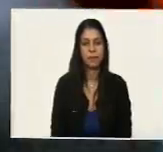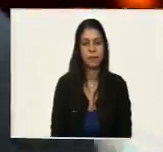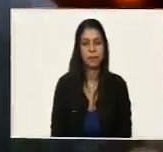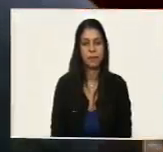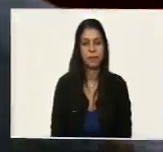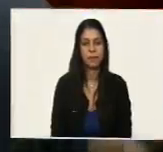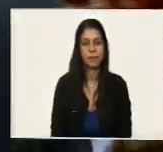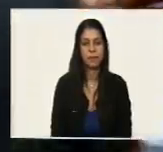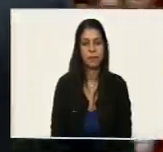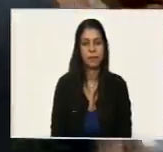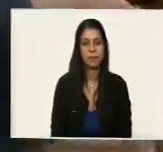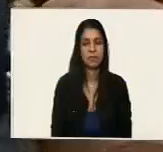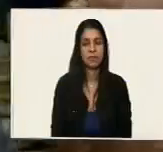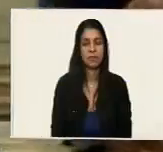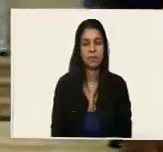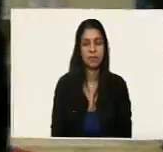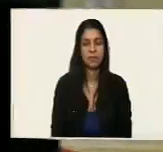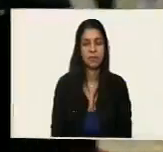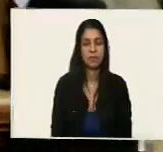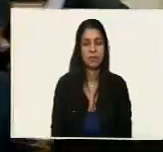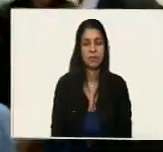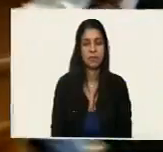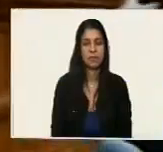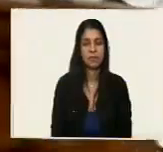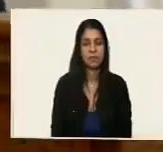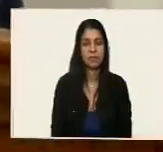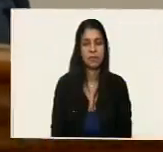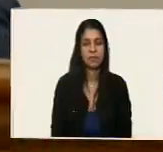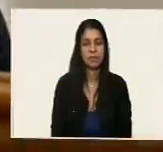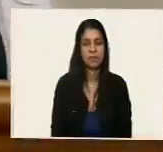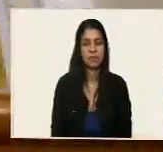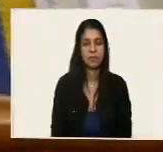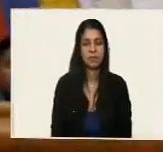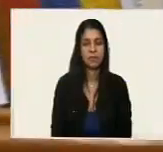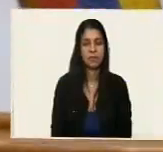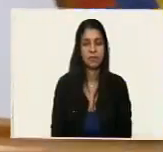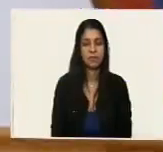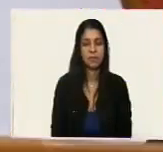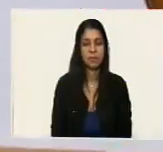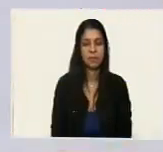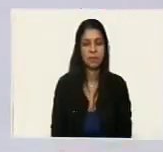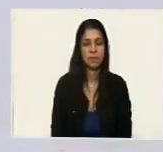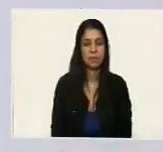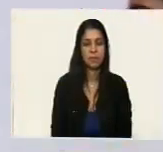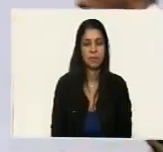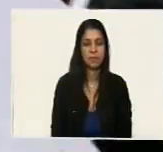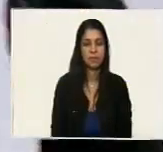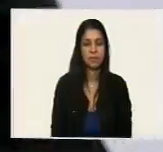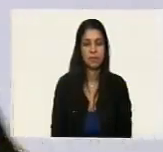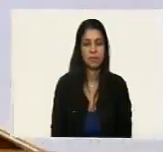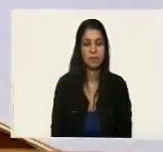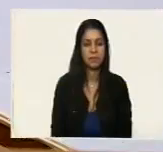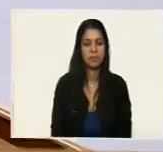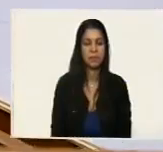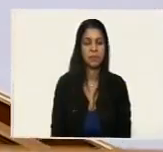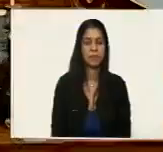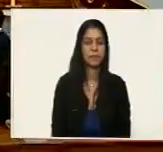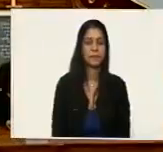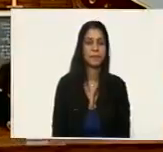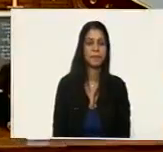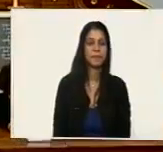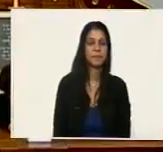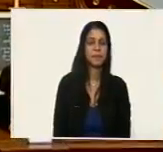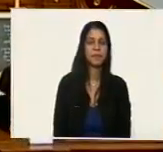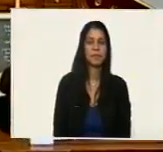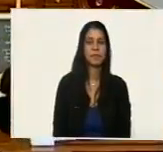este comité de acuerdo con el artículo 17 de la reforma de la ley del Banco Central de Venezuela para la conformación de este nuevo